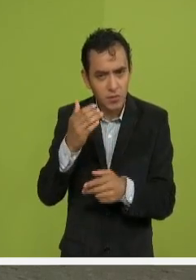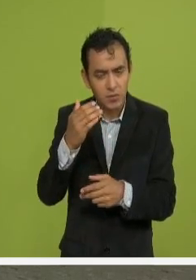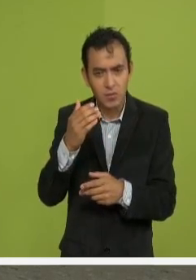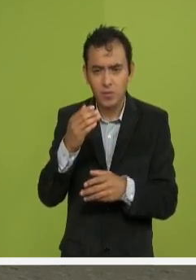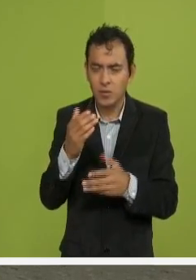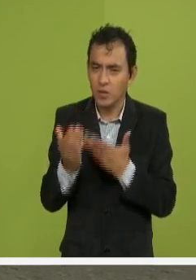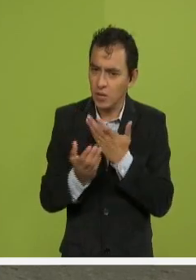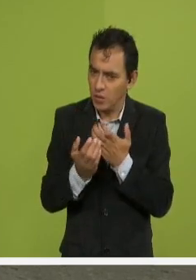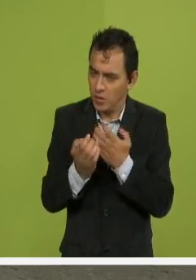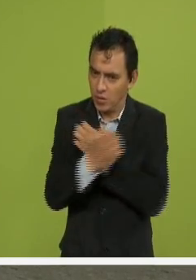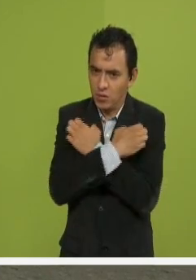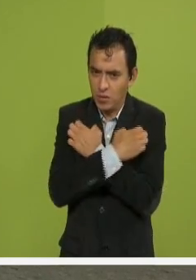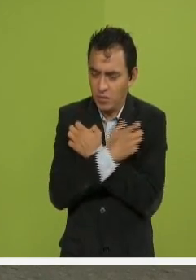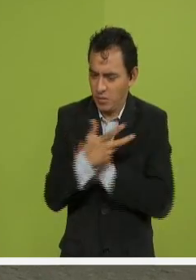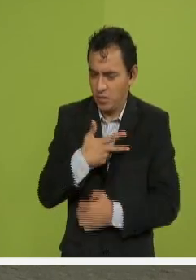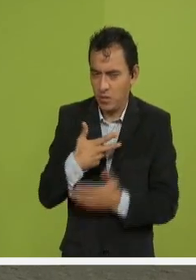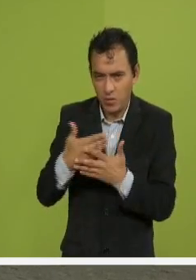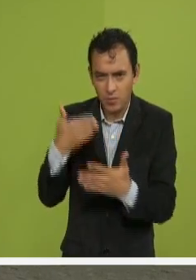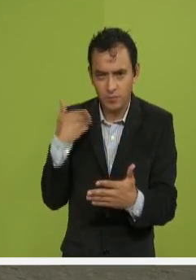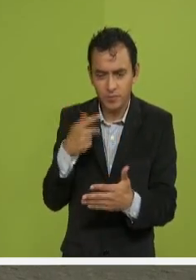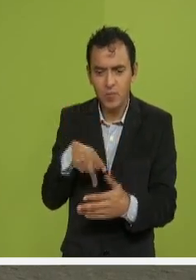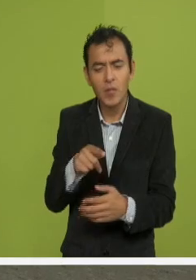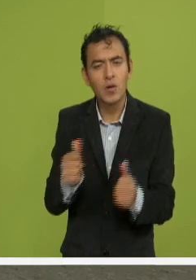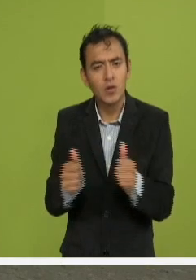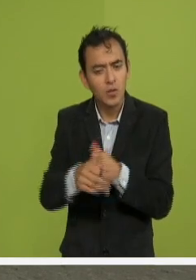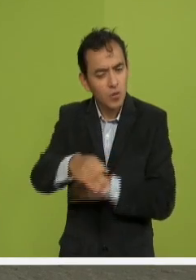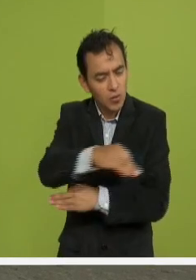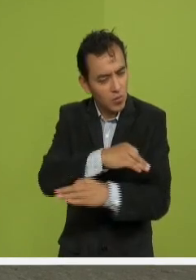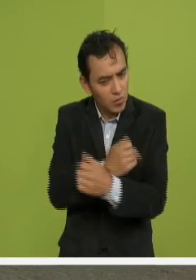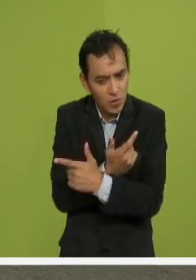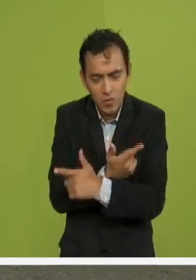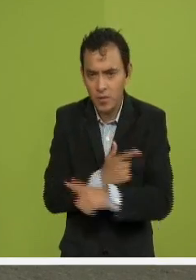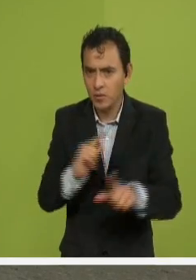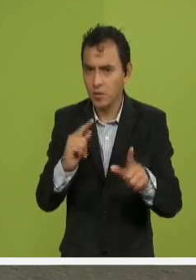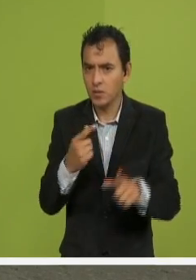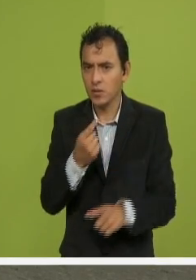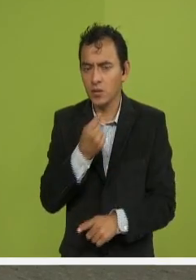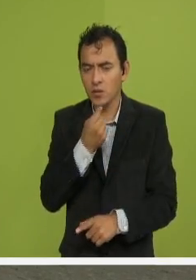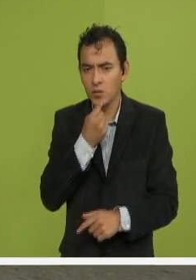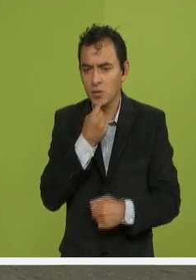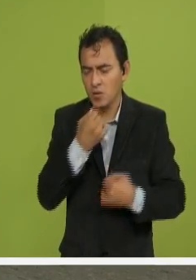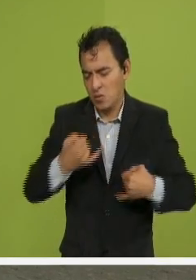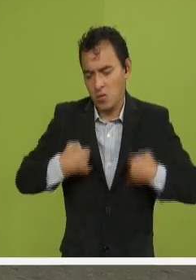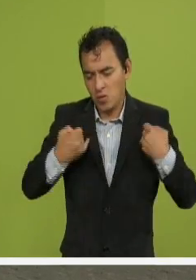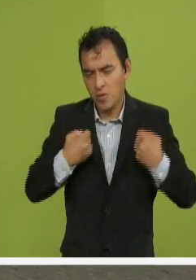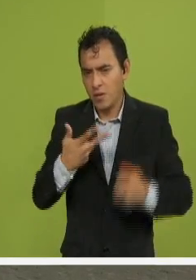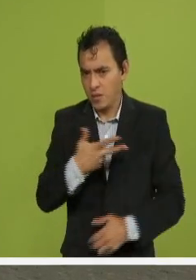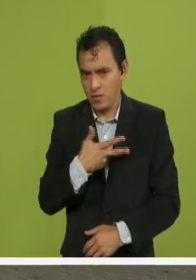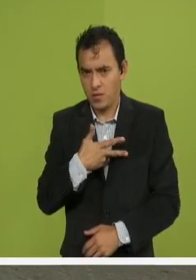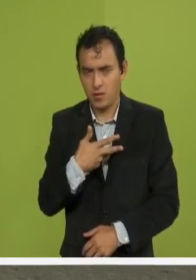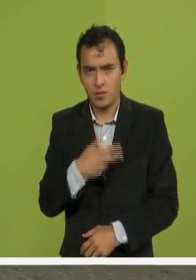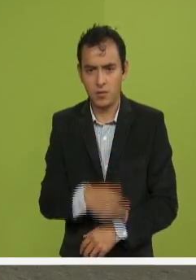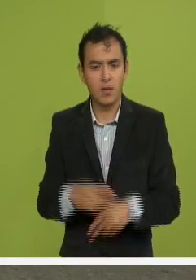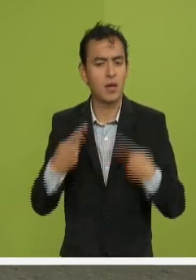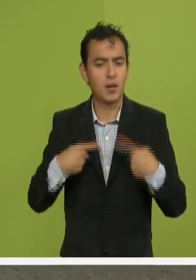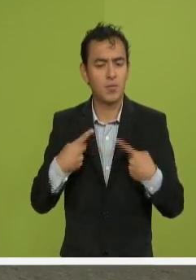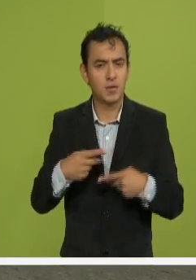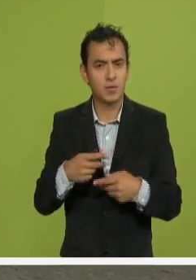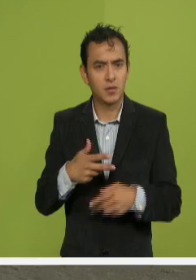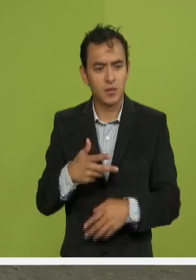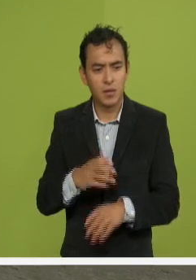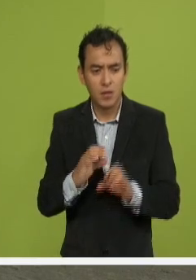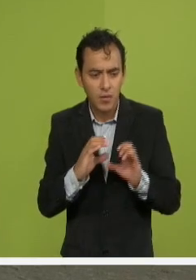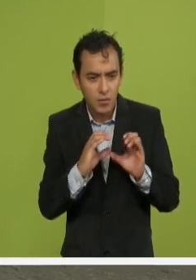pero con toda la libertad que un niño pueda tener o que un adolescente pueda tener, que la persona que lo tenga bajo su tutela, a lo mejor